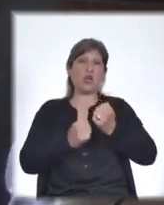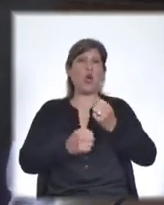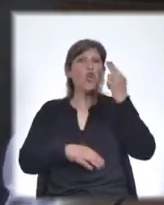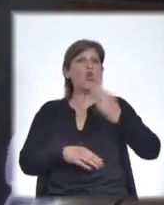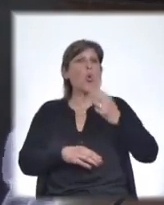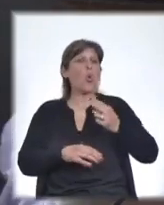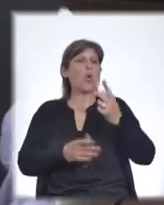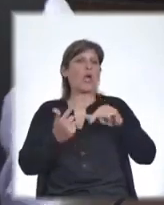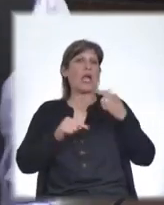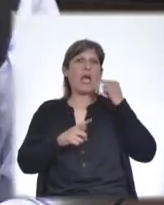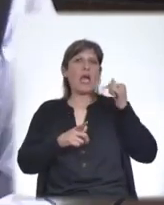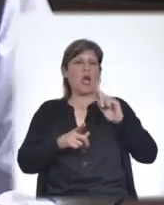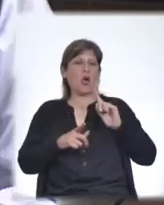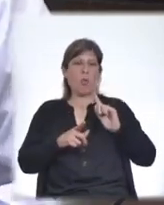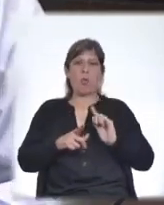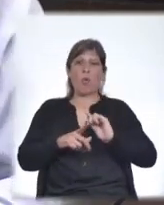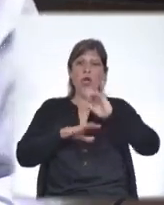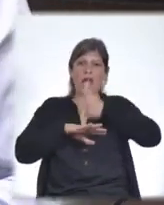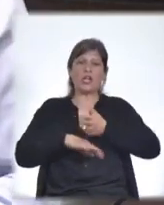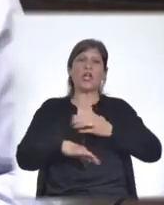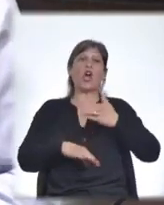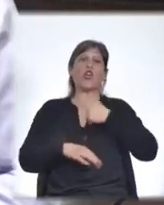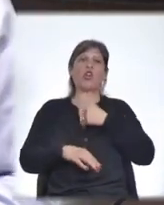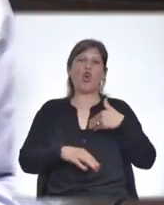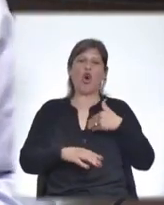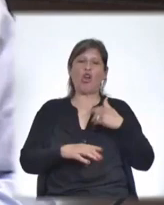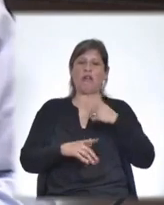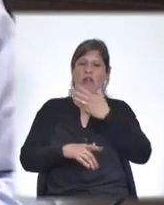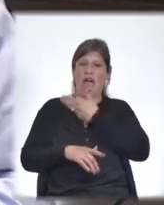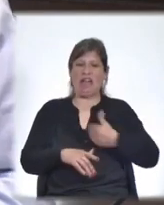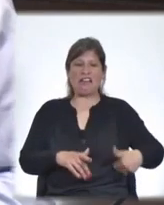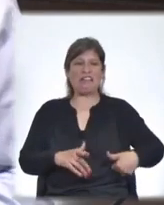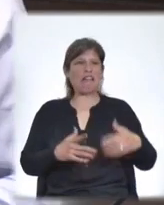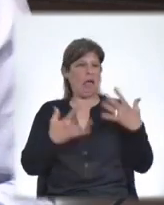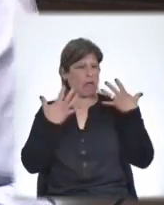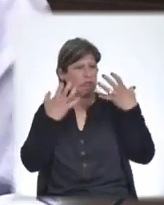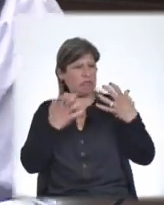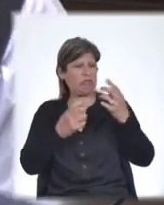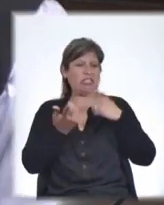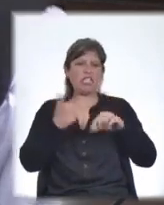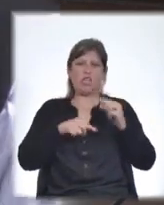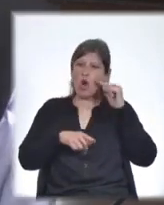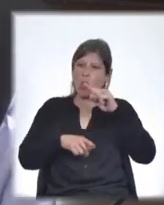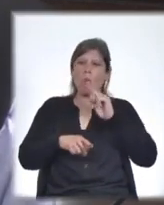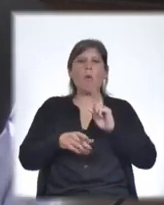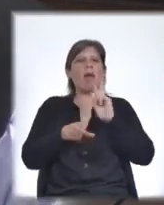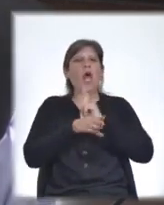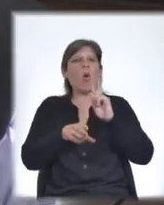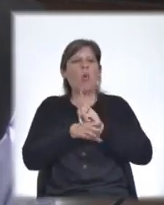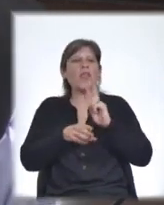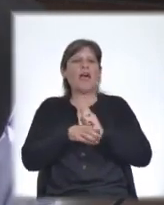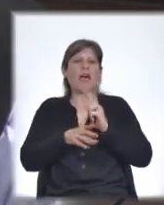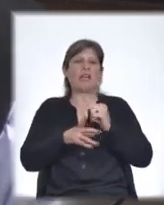por colocar al Estado como un ogro, sino colocarlo al Estado como el poncho de los débiles.